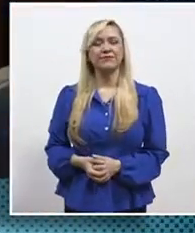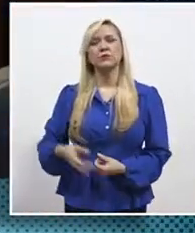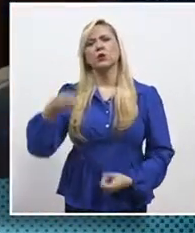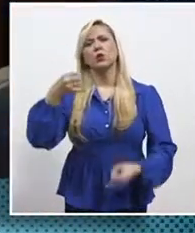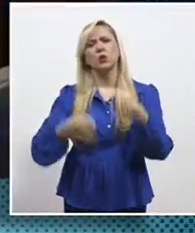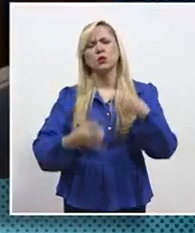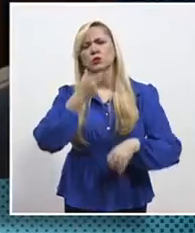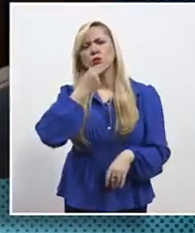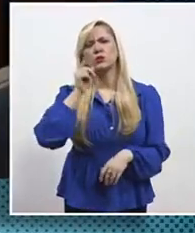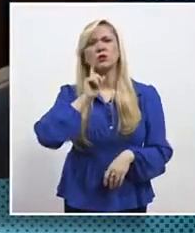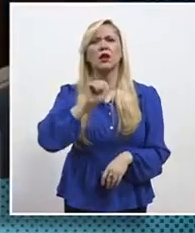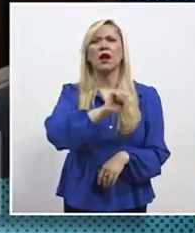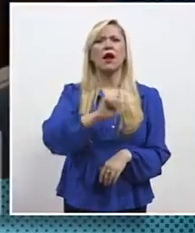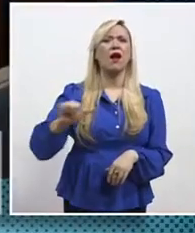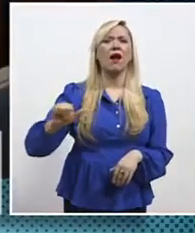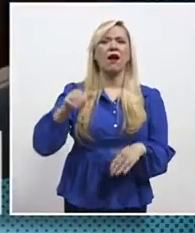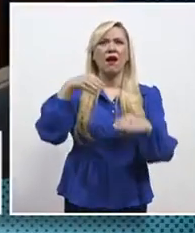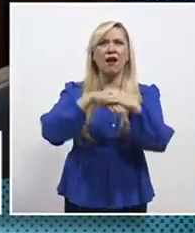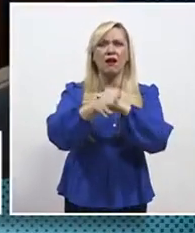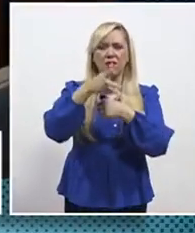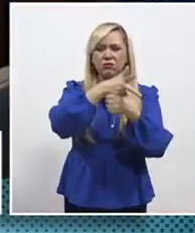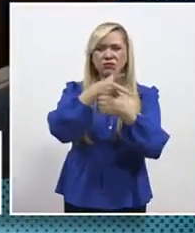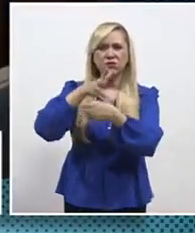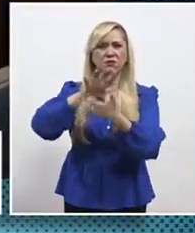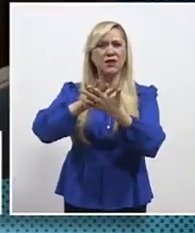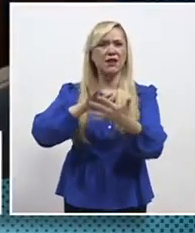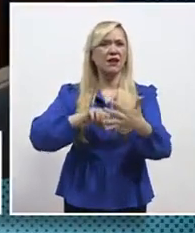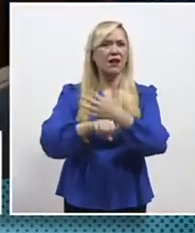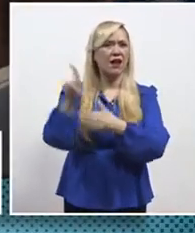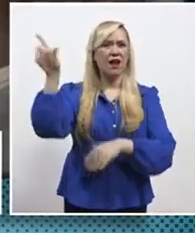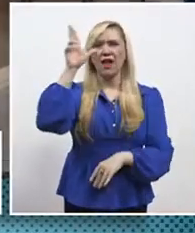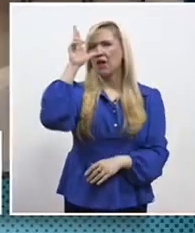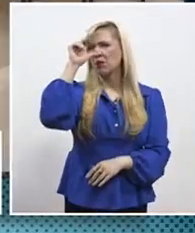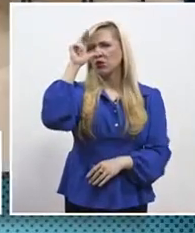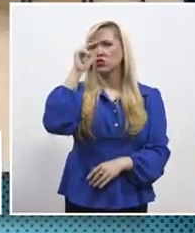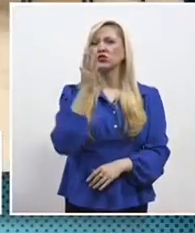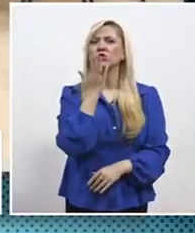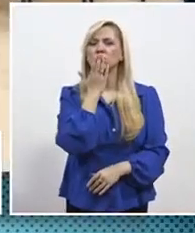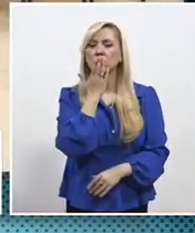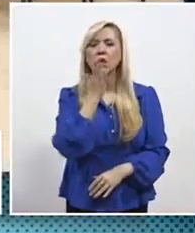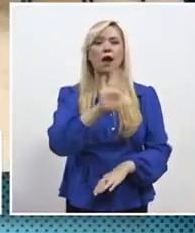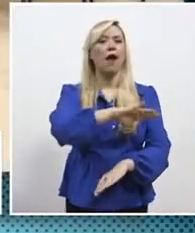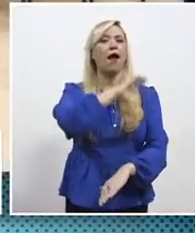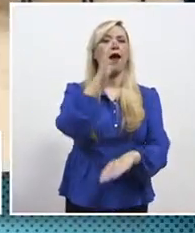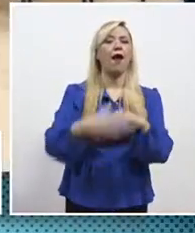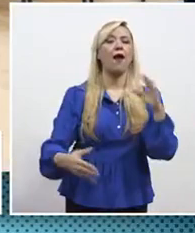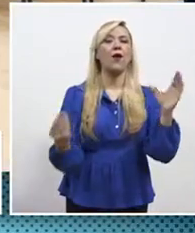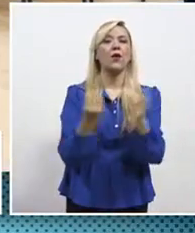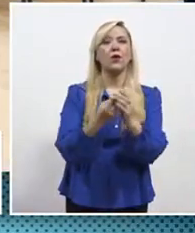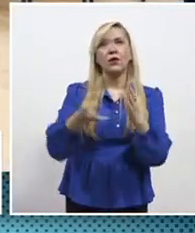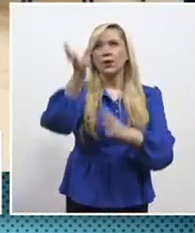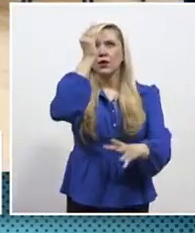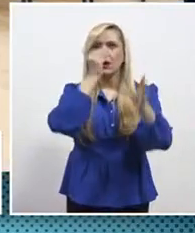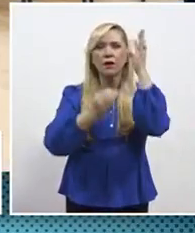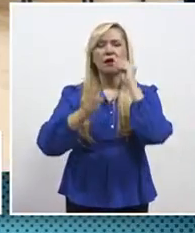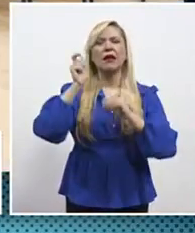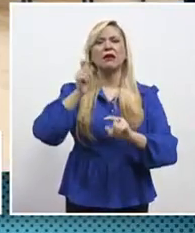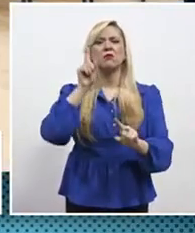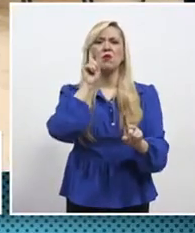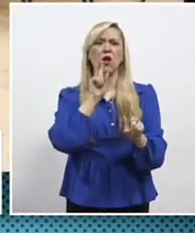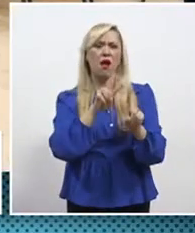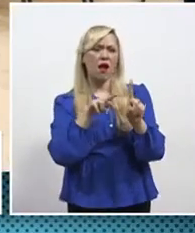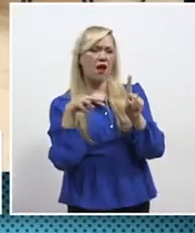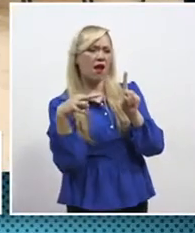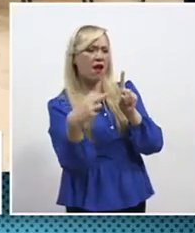Juezas y jueces en materia oral penal del Distrito Judicial de Hermosillo, Sonora, concluyeron el taller de capacitación sobre perspectiva de